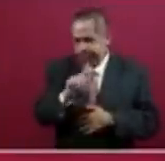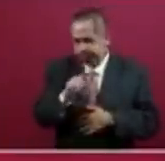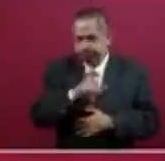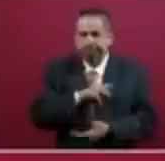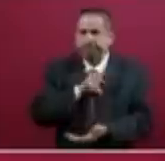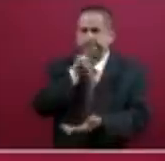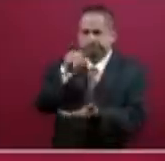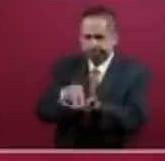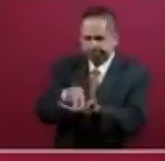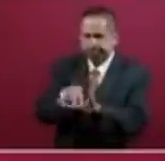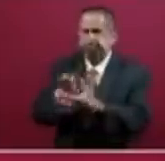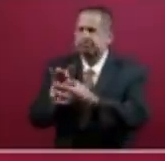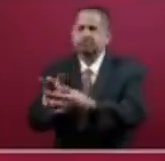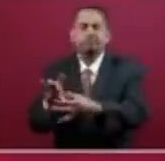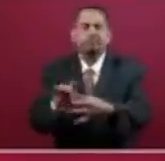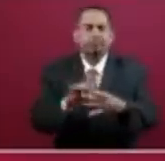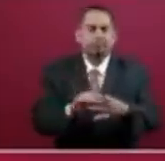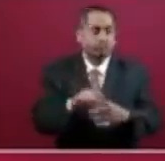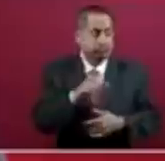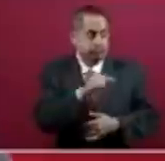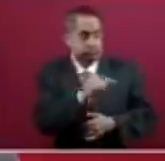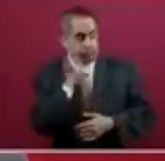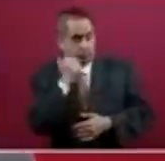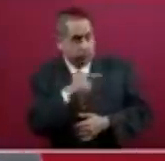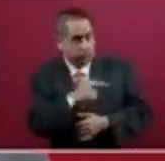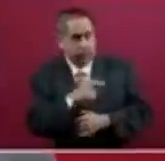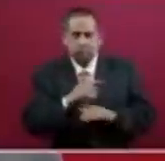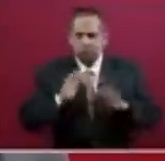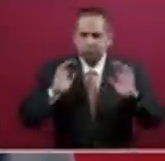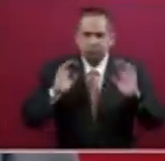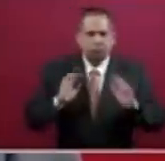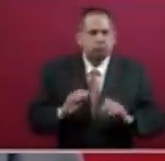podemos hacer así, que el que no